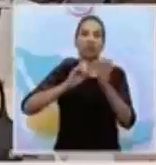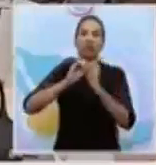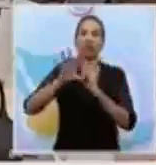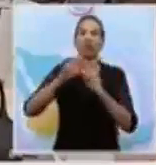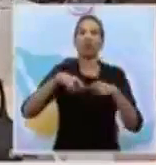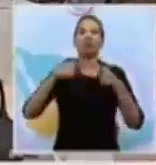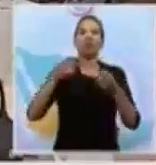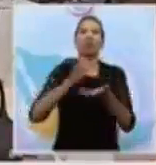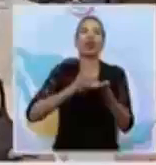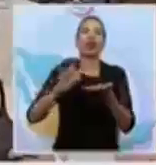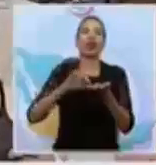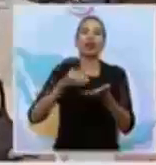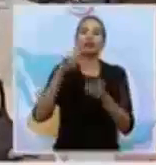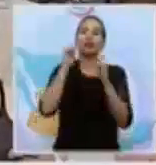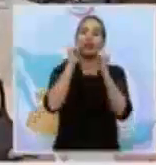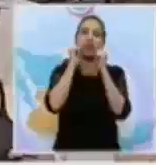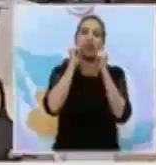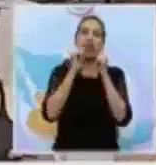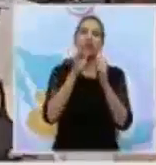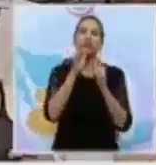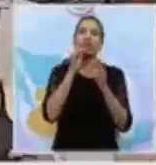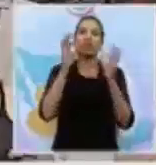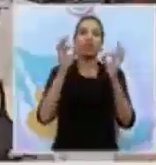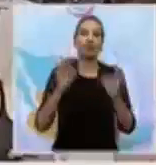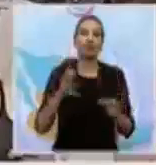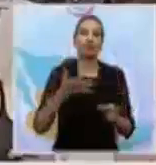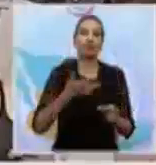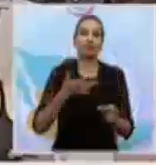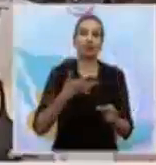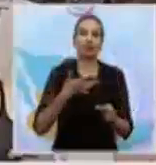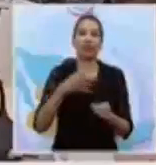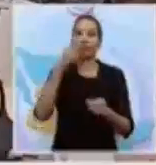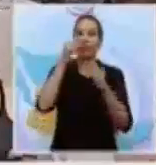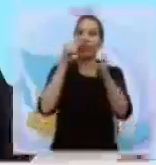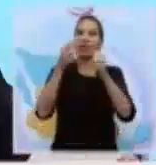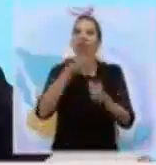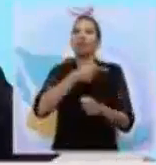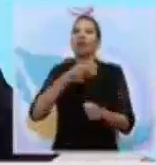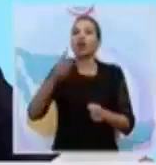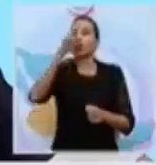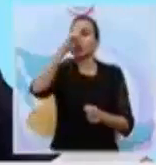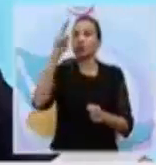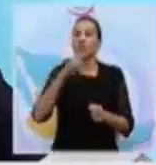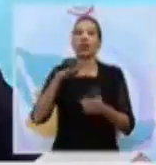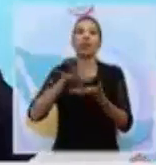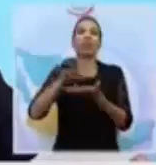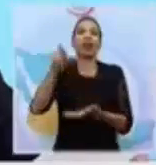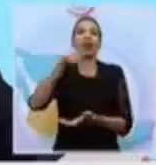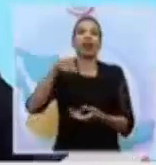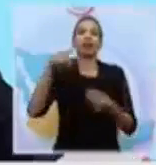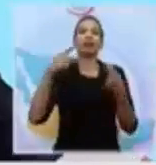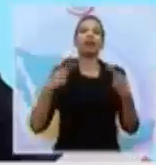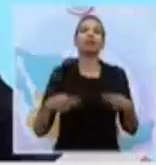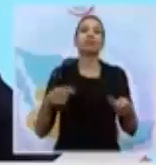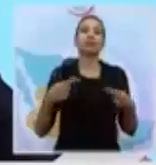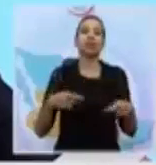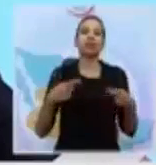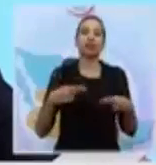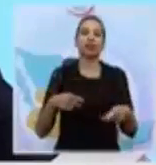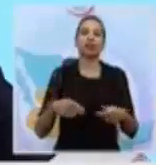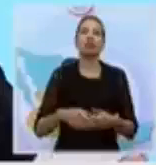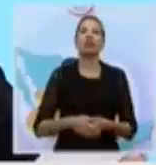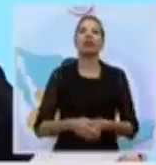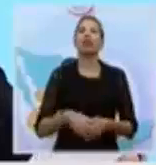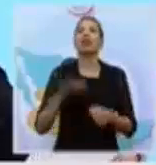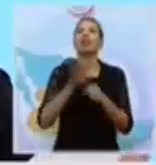que otorga, a pesar de no estar focalizadas a los pobres extremos, sino ser la mayor parte de ellos